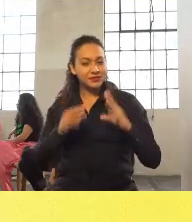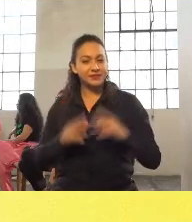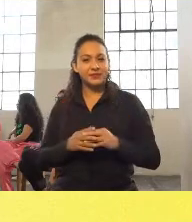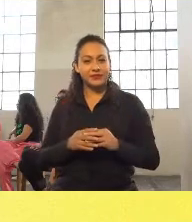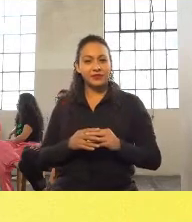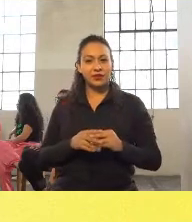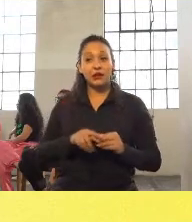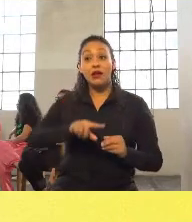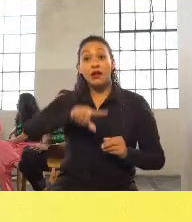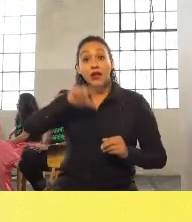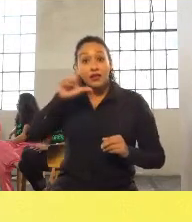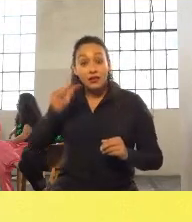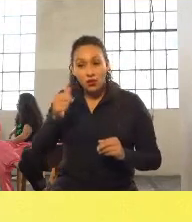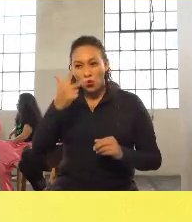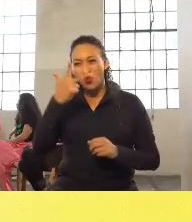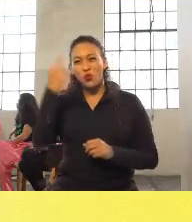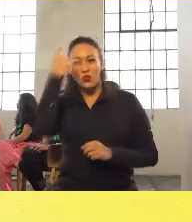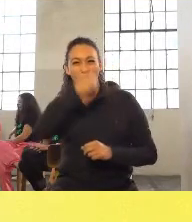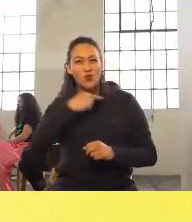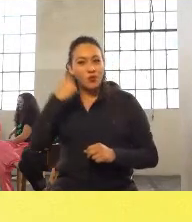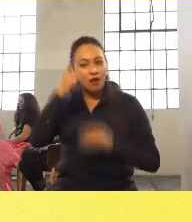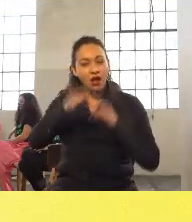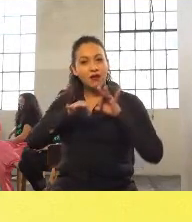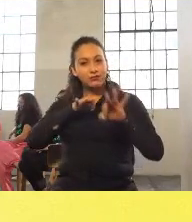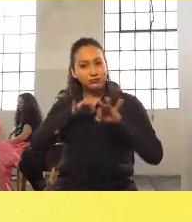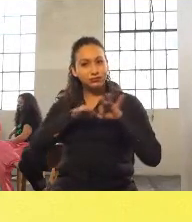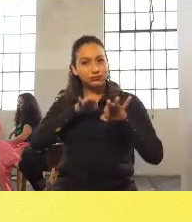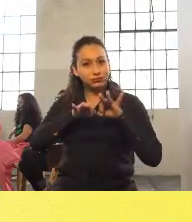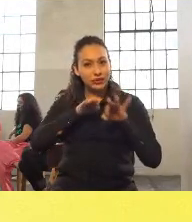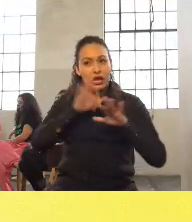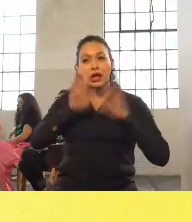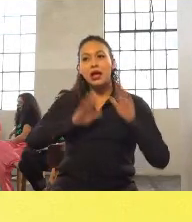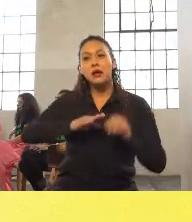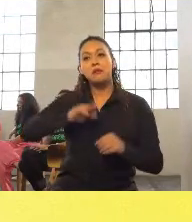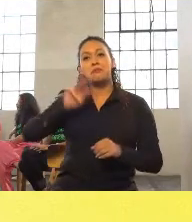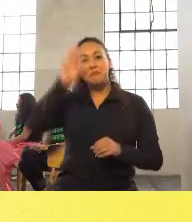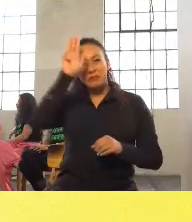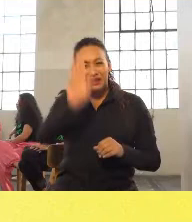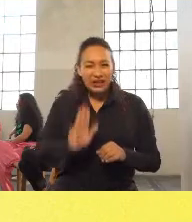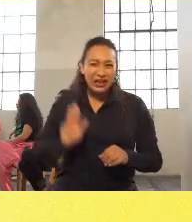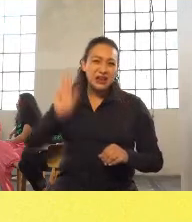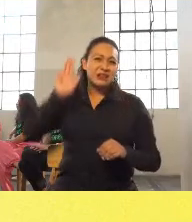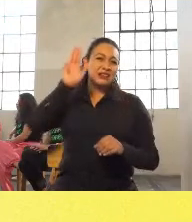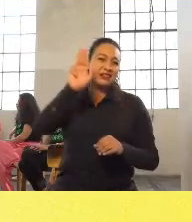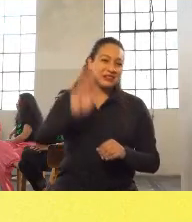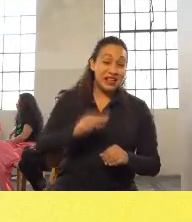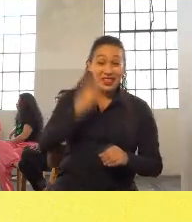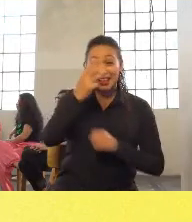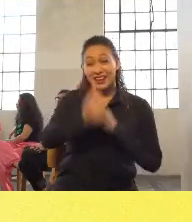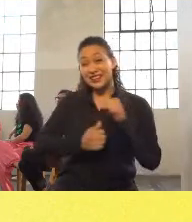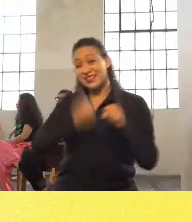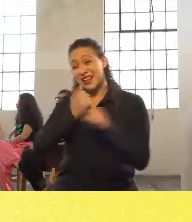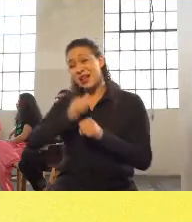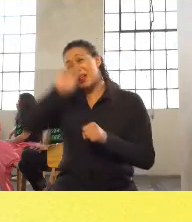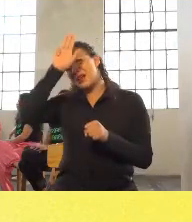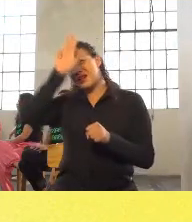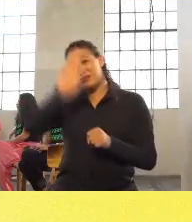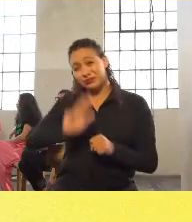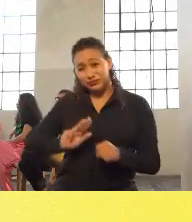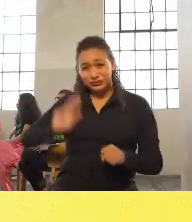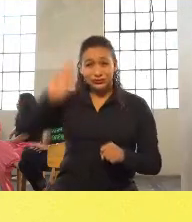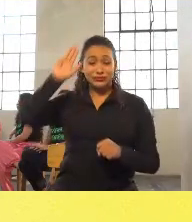después de 8 horas de trabajar y después, no sé, los miércoles durante 3 años discutiendo, simplemente